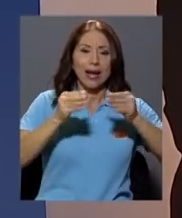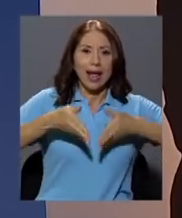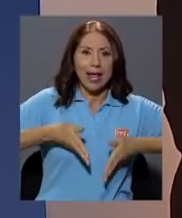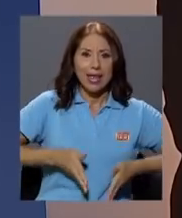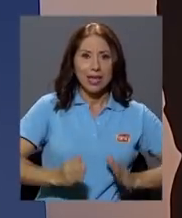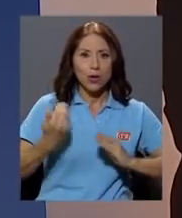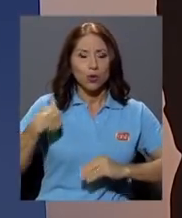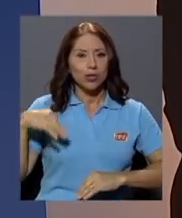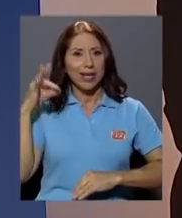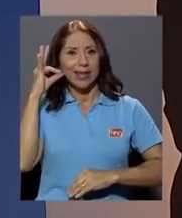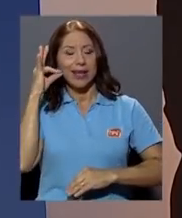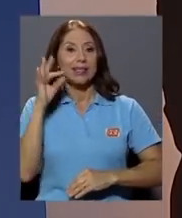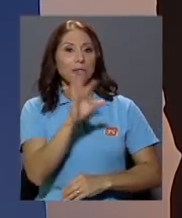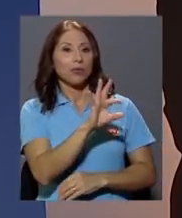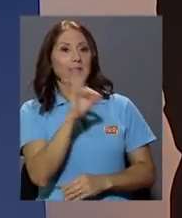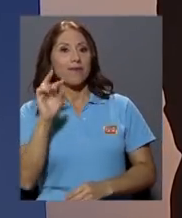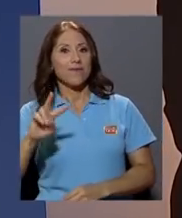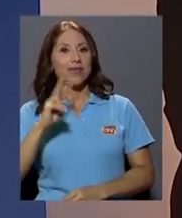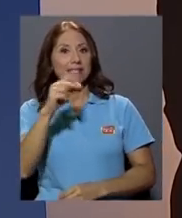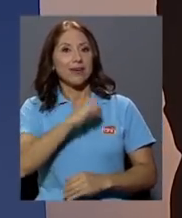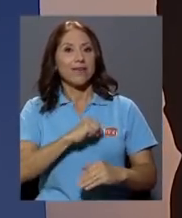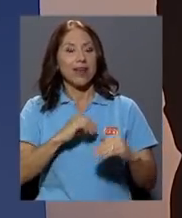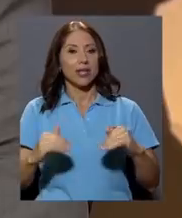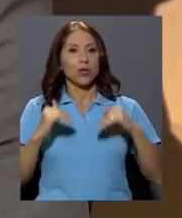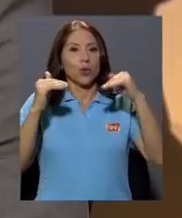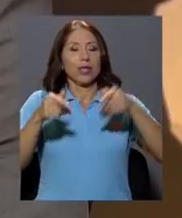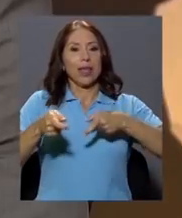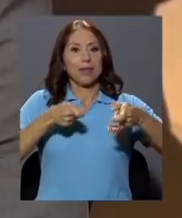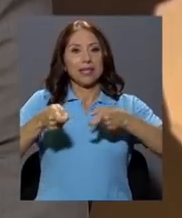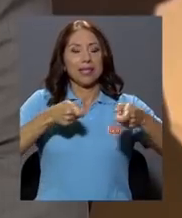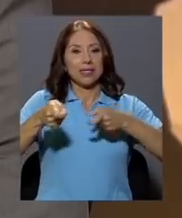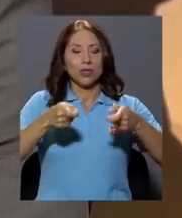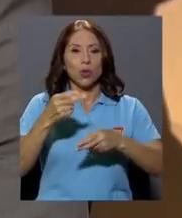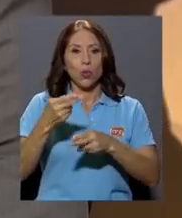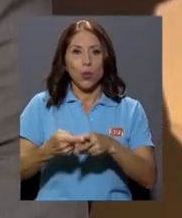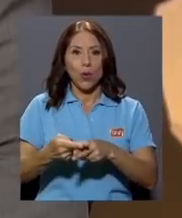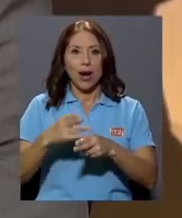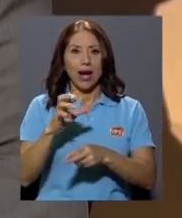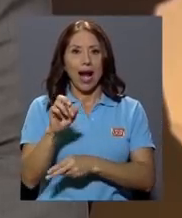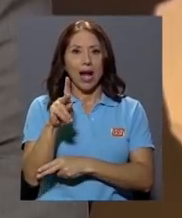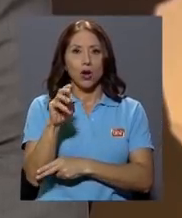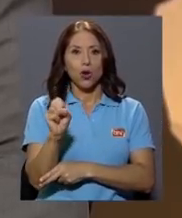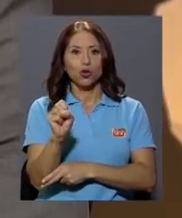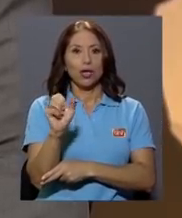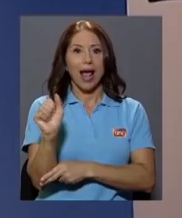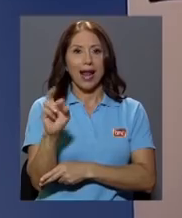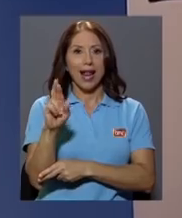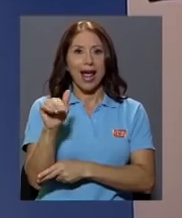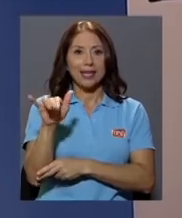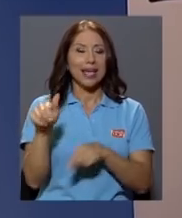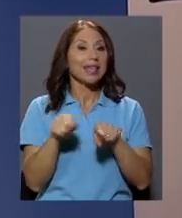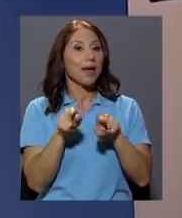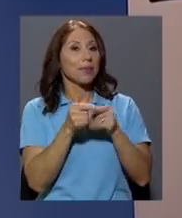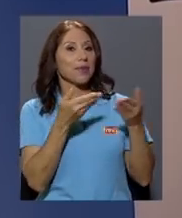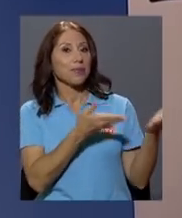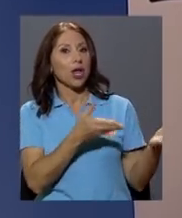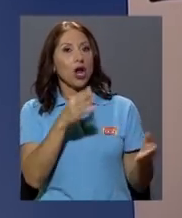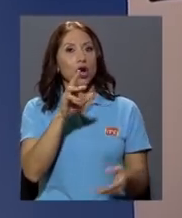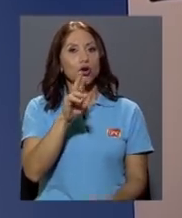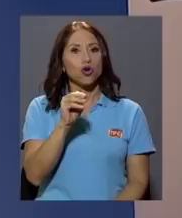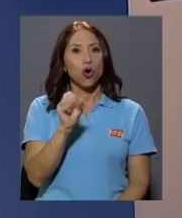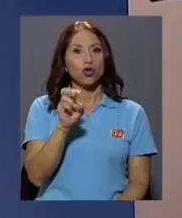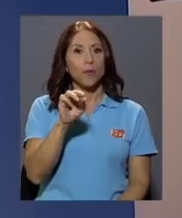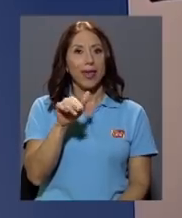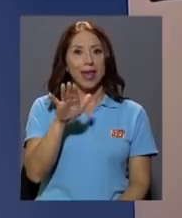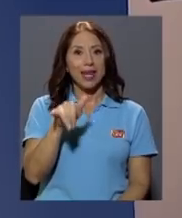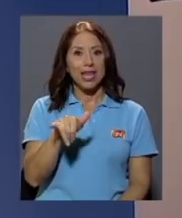hijas. Para eso hemos invitado al vicerrector de administración de nuestra universidad, Carlos Araya, y también a doña Rosemary Gómez,